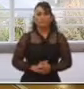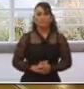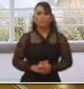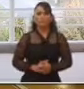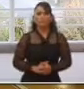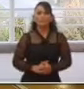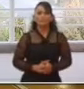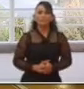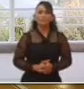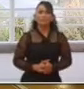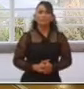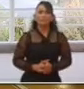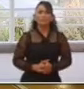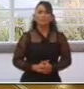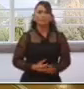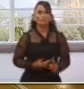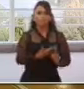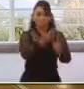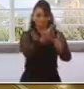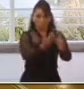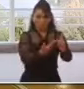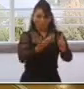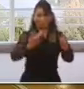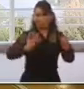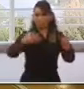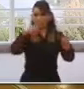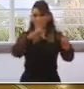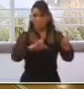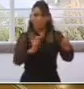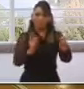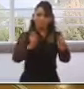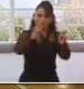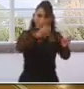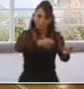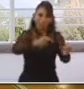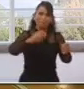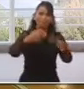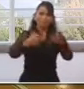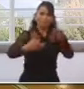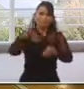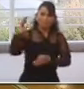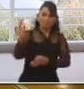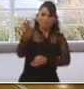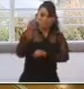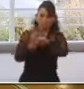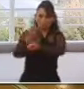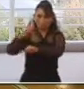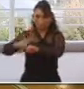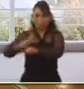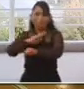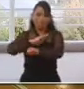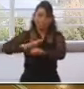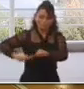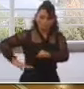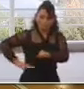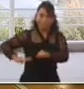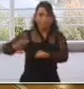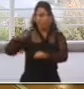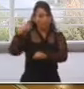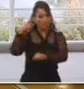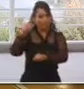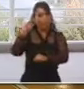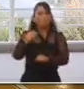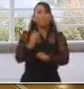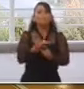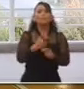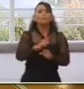Se delegan facultades de representación ante toda clase de tribunales federales y estatales para asuntos de interés del municipio de Querétaro en favor